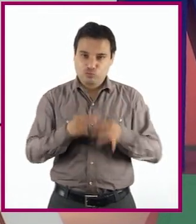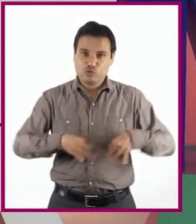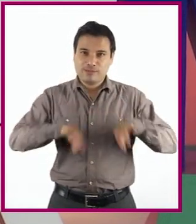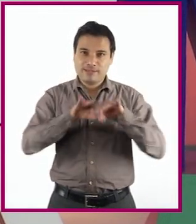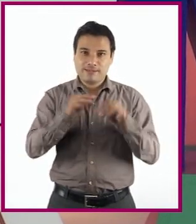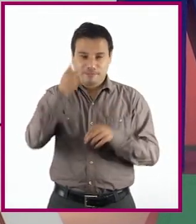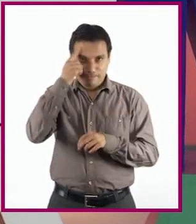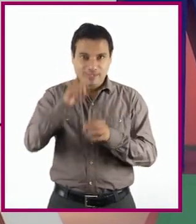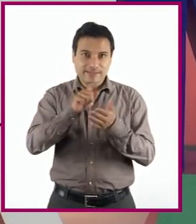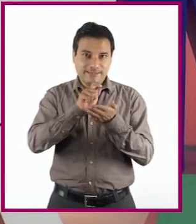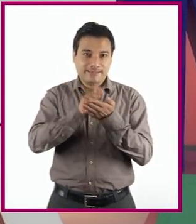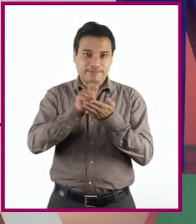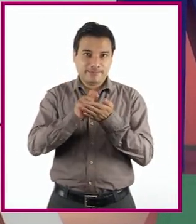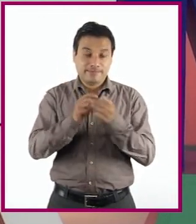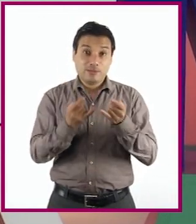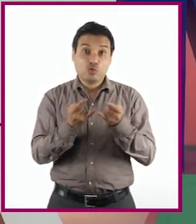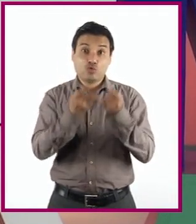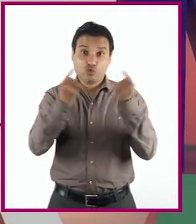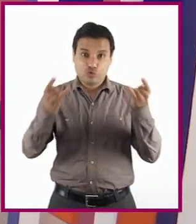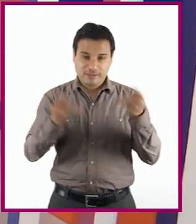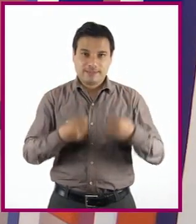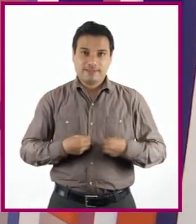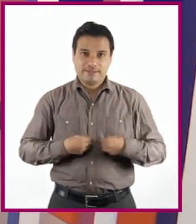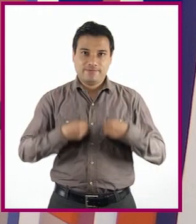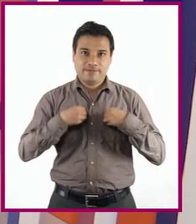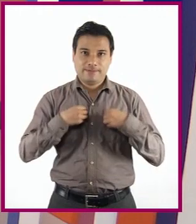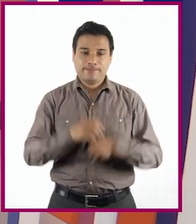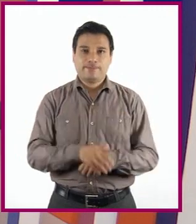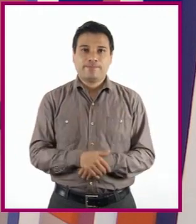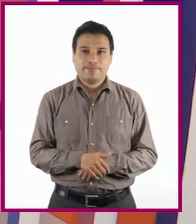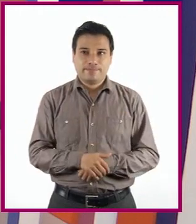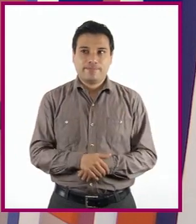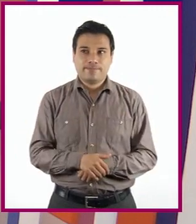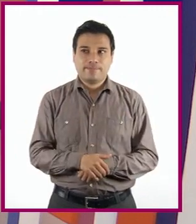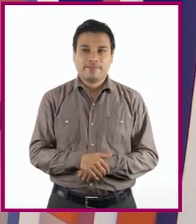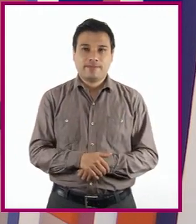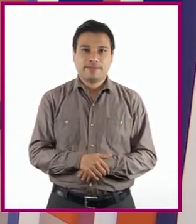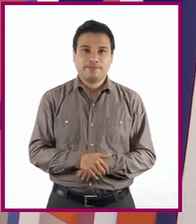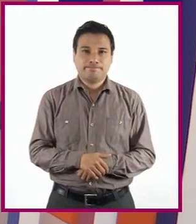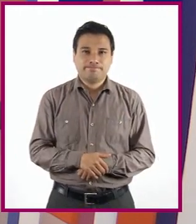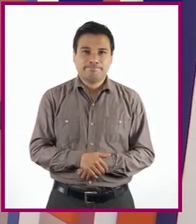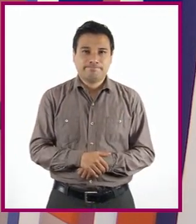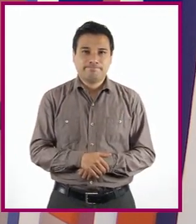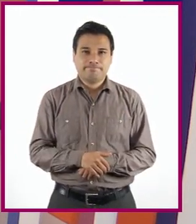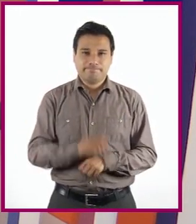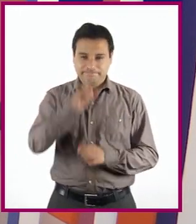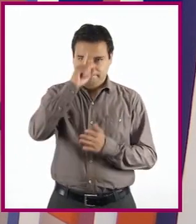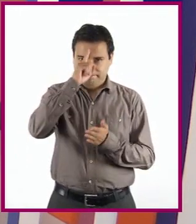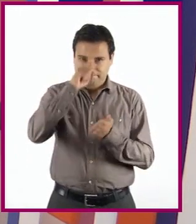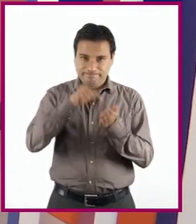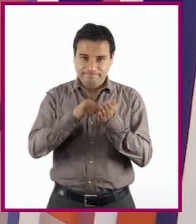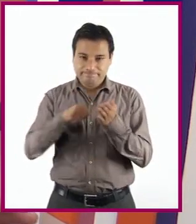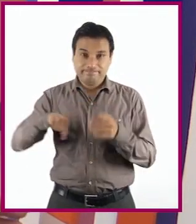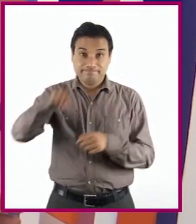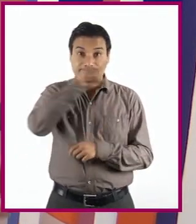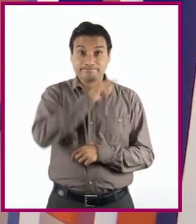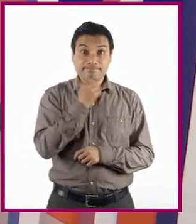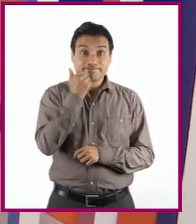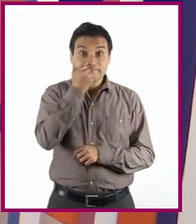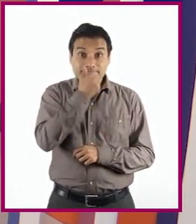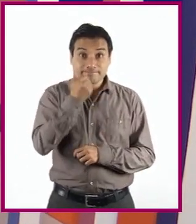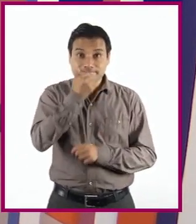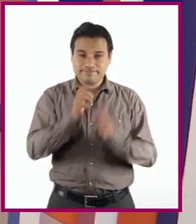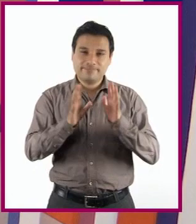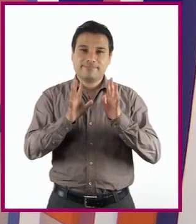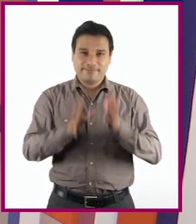escribir autobiografías muy interesantes. Y estoy segura que las alumnas y alumnos en casa aprenderán y